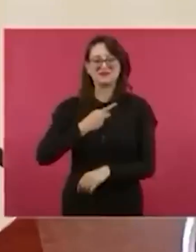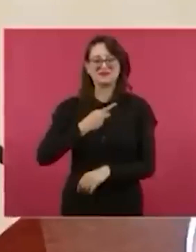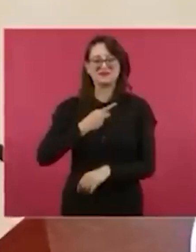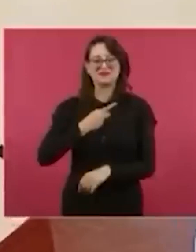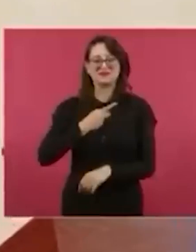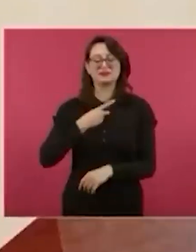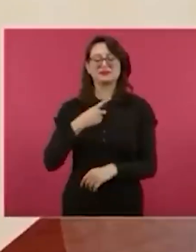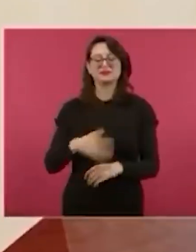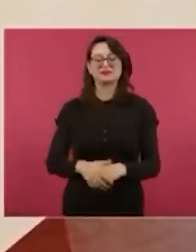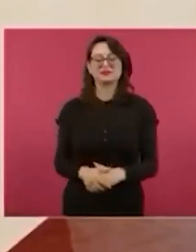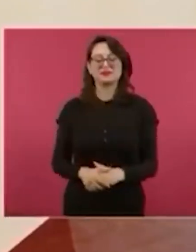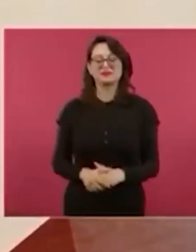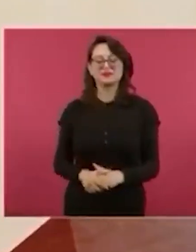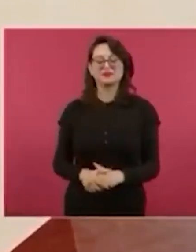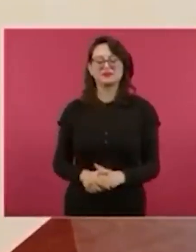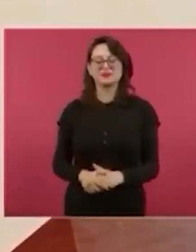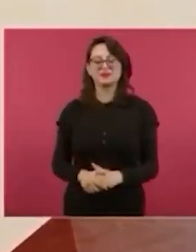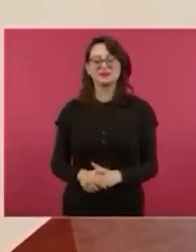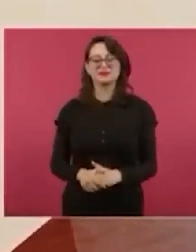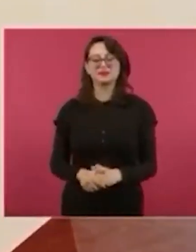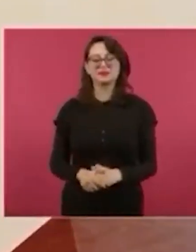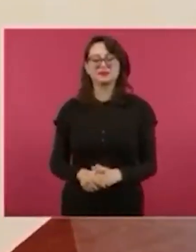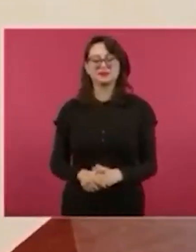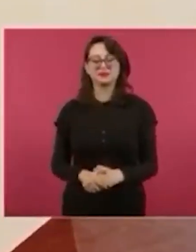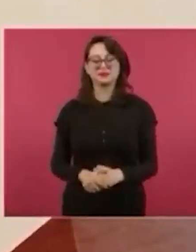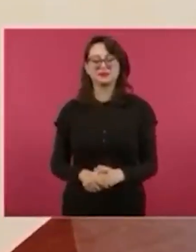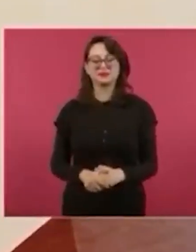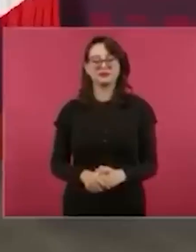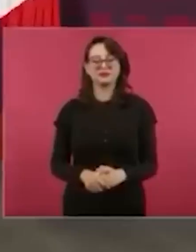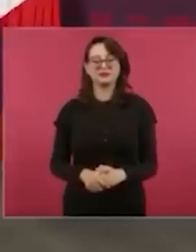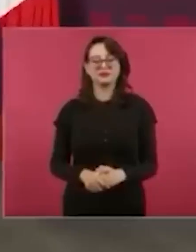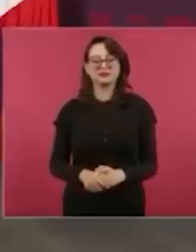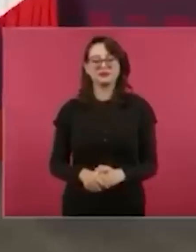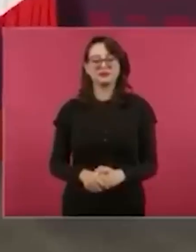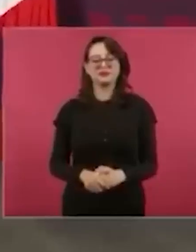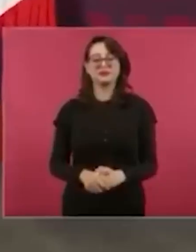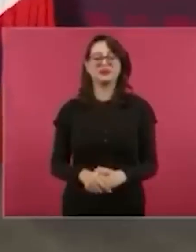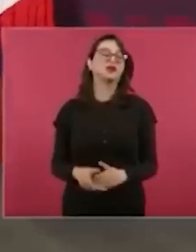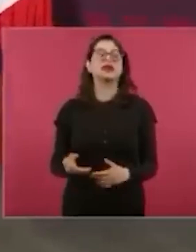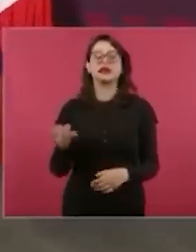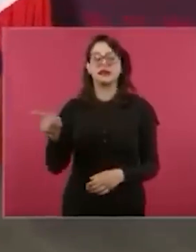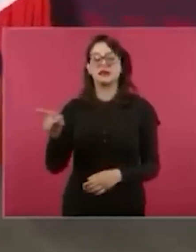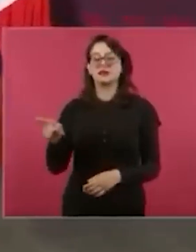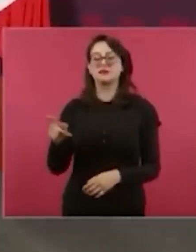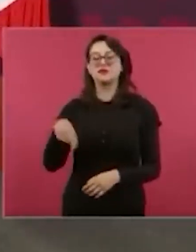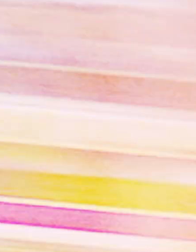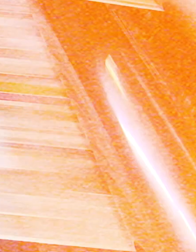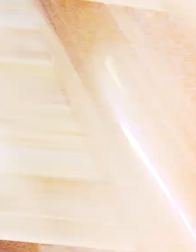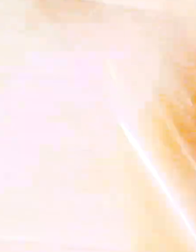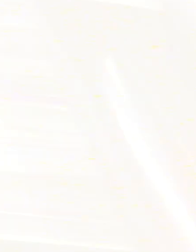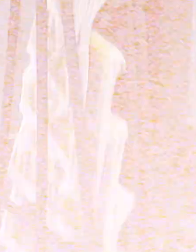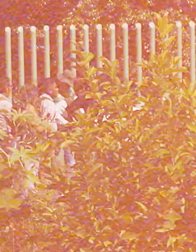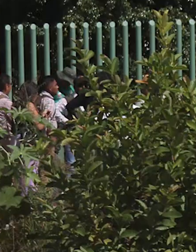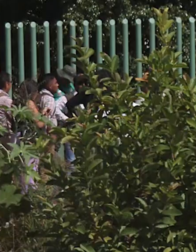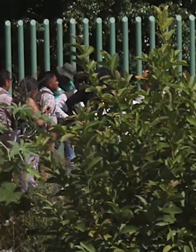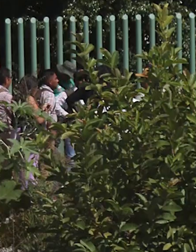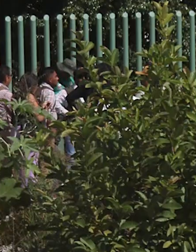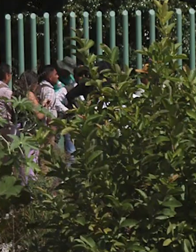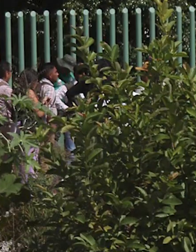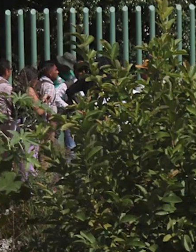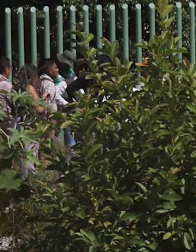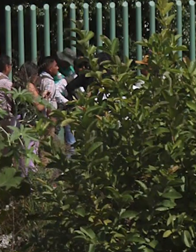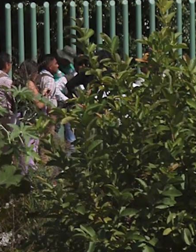intimidación contra los jueces, cuando lo que necesitan son garantías para desempeñarse con autonomía e independencia.